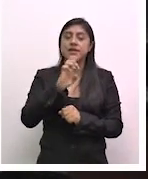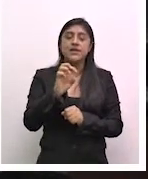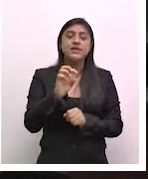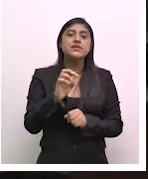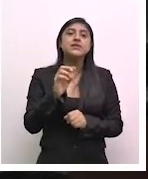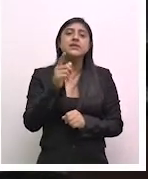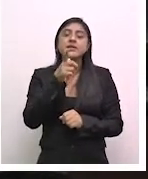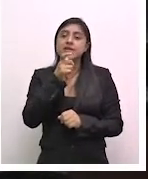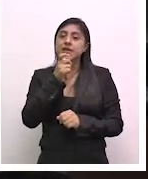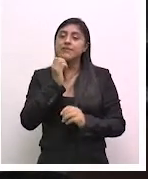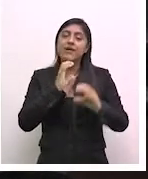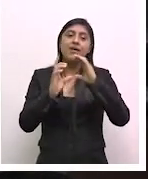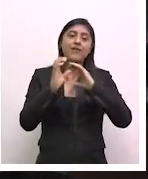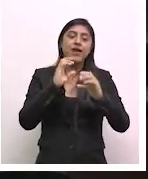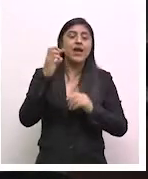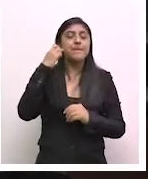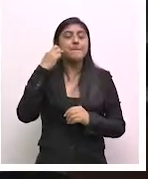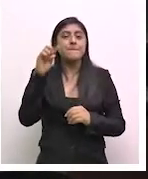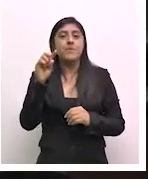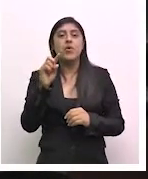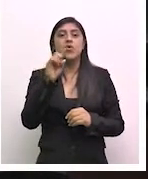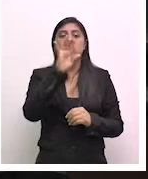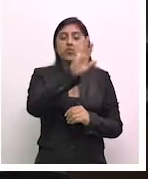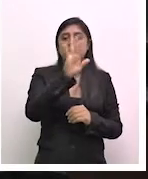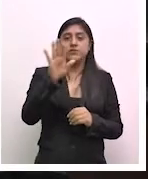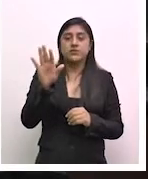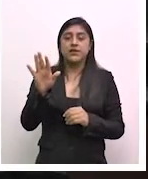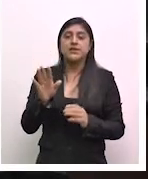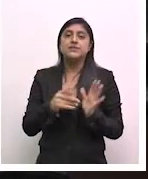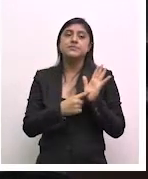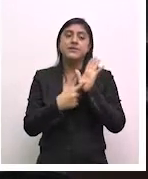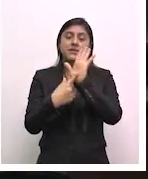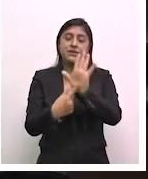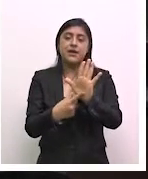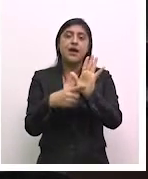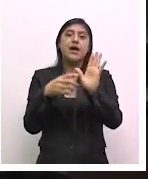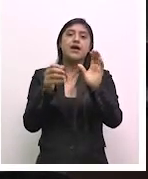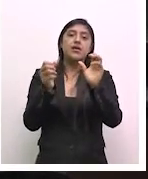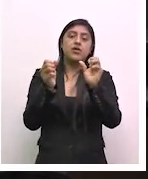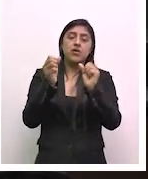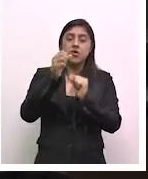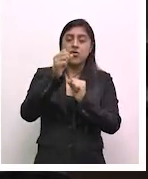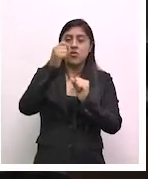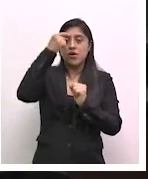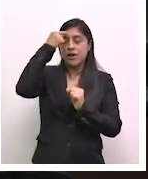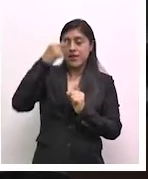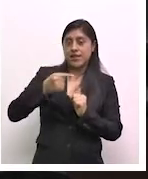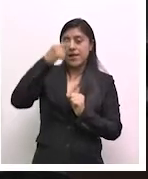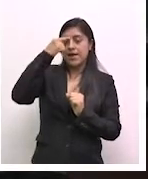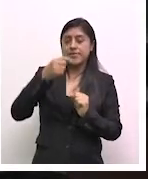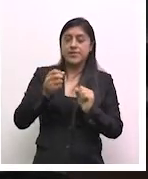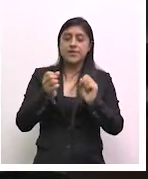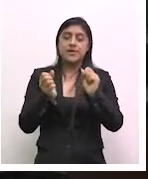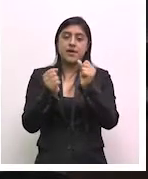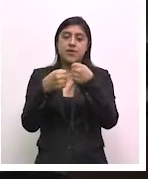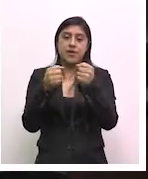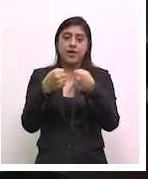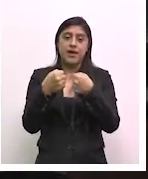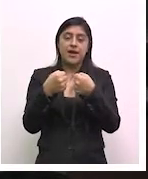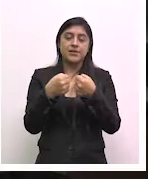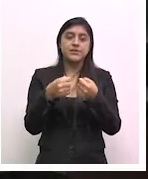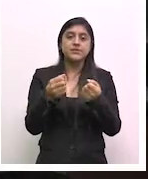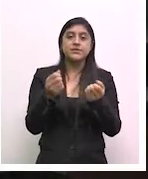no el hecho de decir o de hacer es mejor hacer y demostrar con hechos lo que ustedes pueden hacer dejar una huella